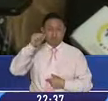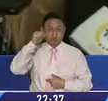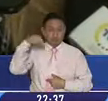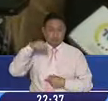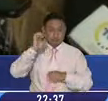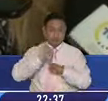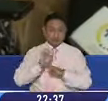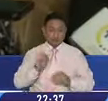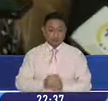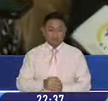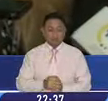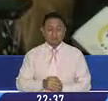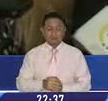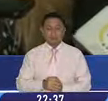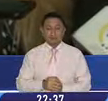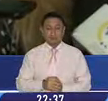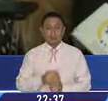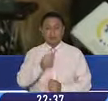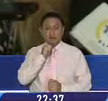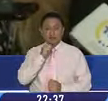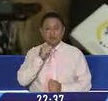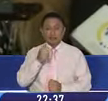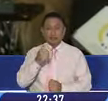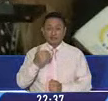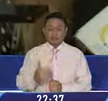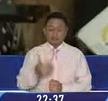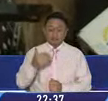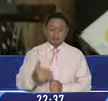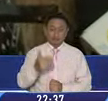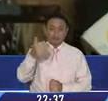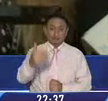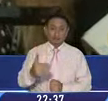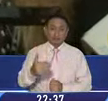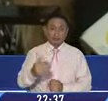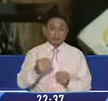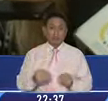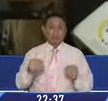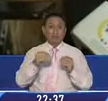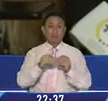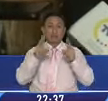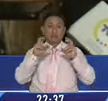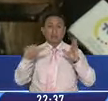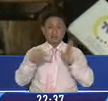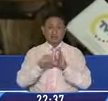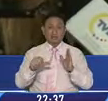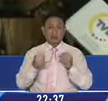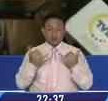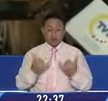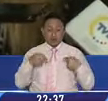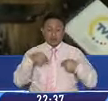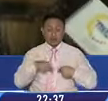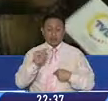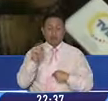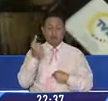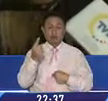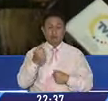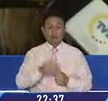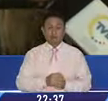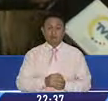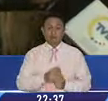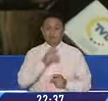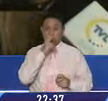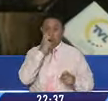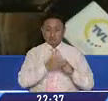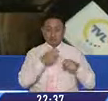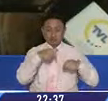país. Todavía va a venir en adelante, se va a trabajar en más artículos, pero hoy estamos presentando concretamente